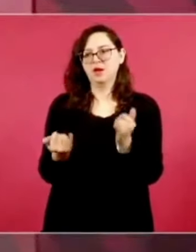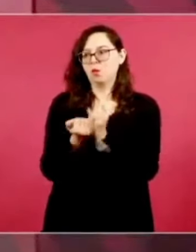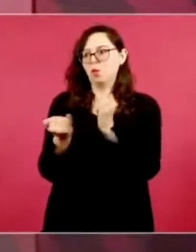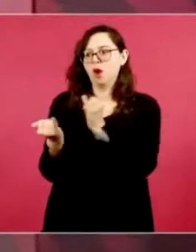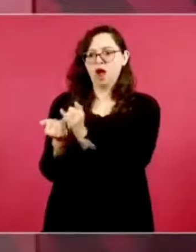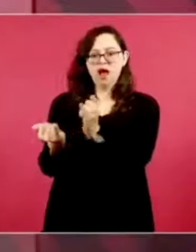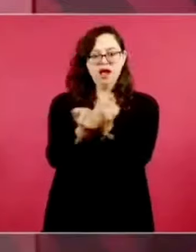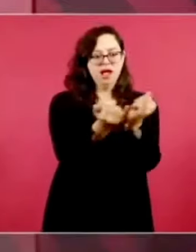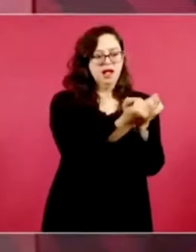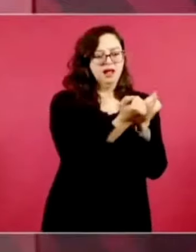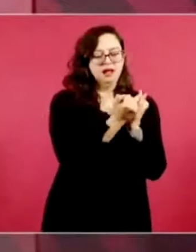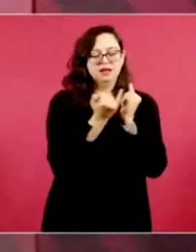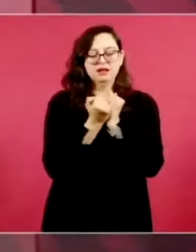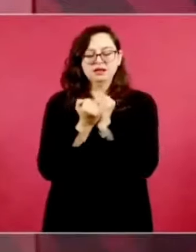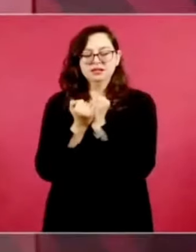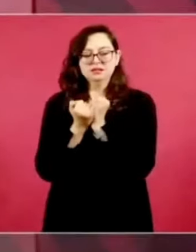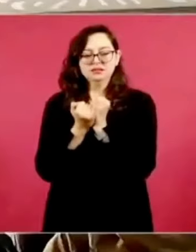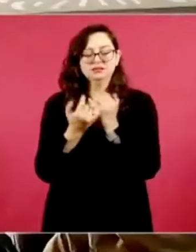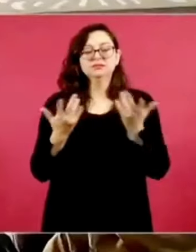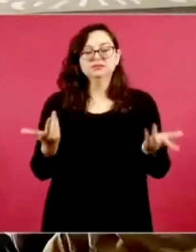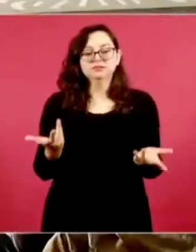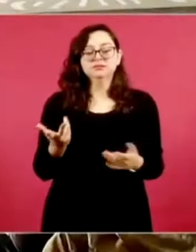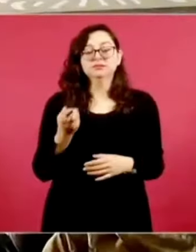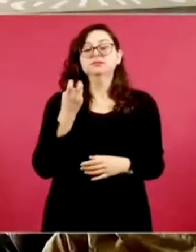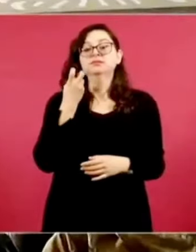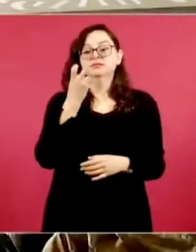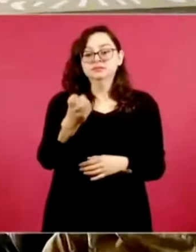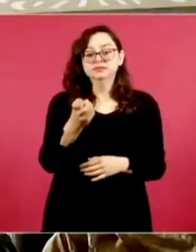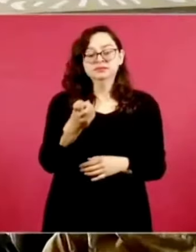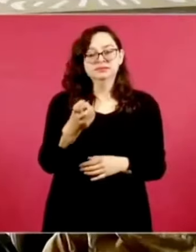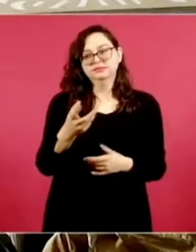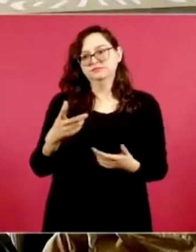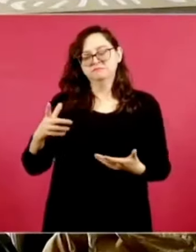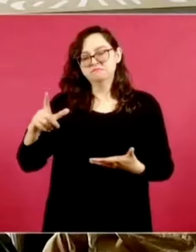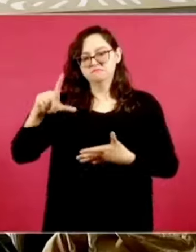Entonces, eso es casi general.